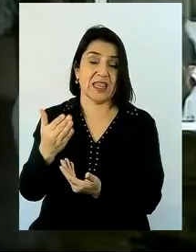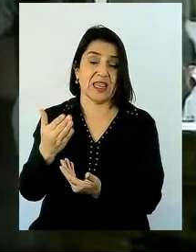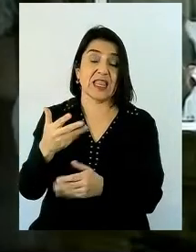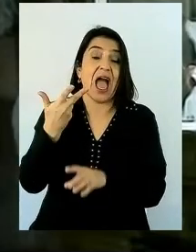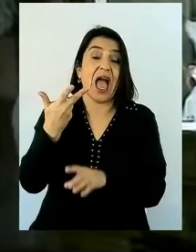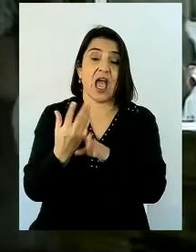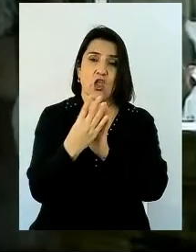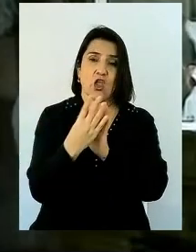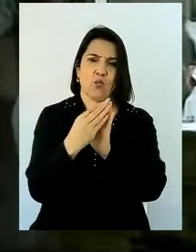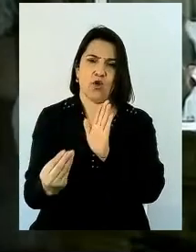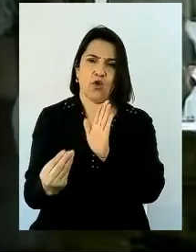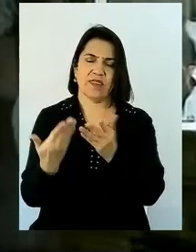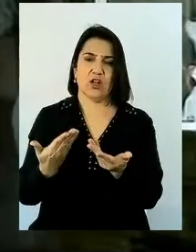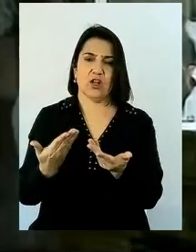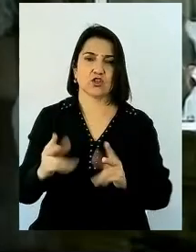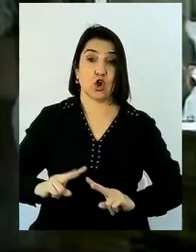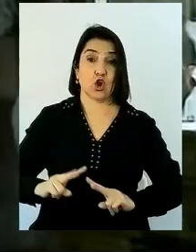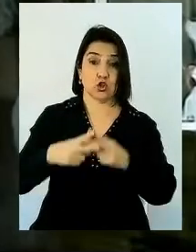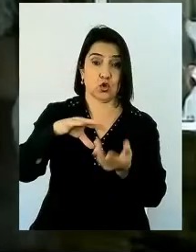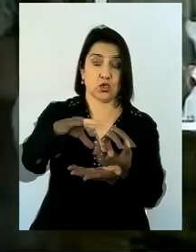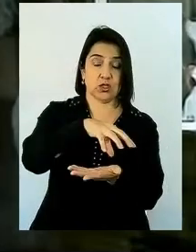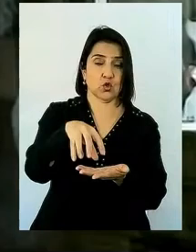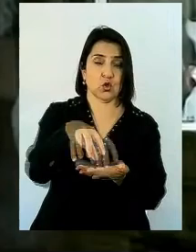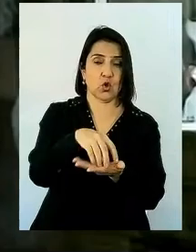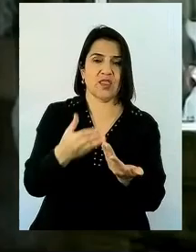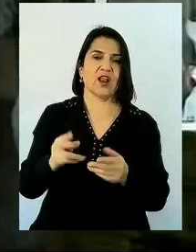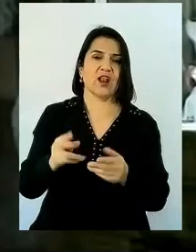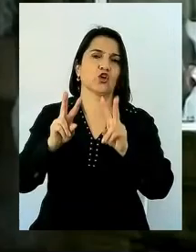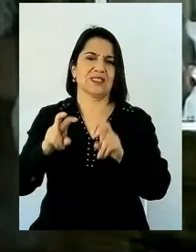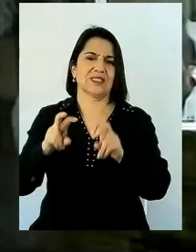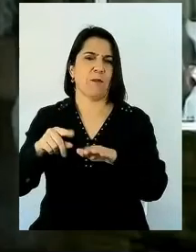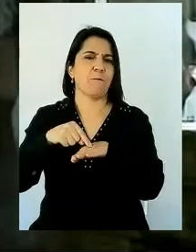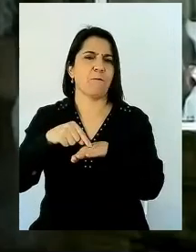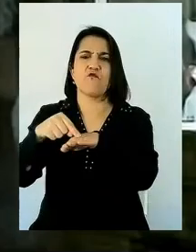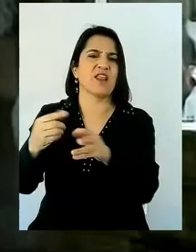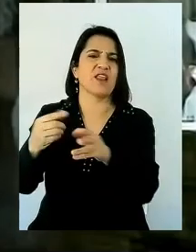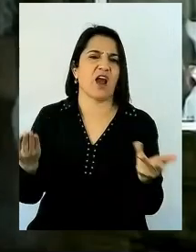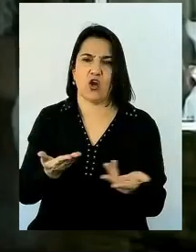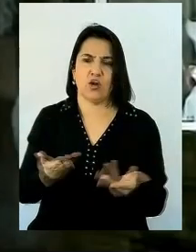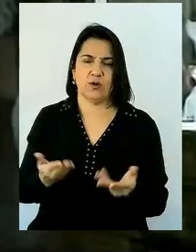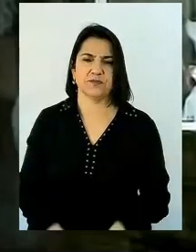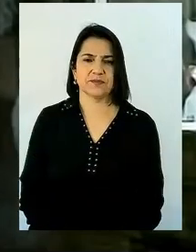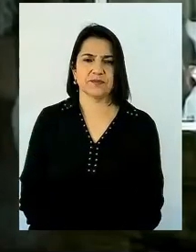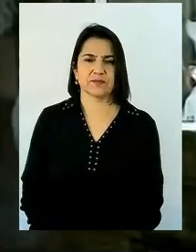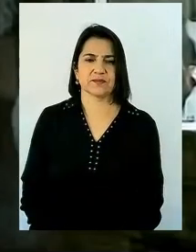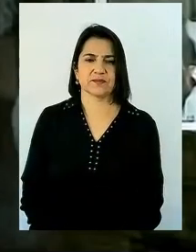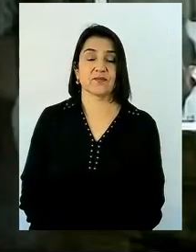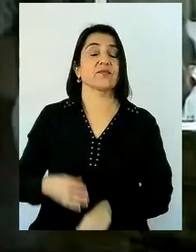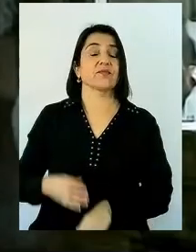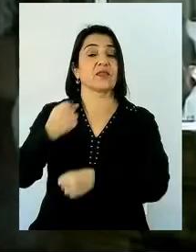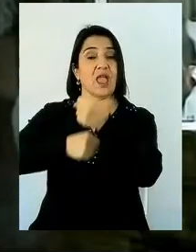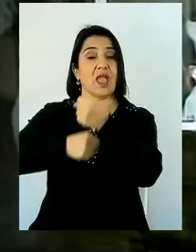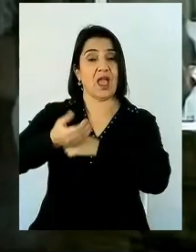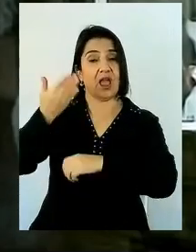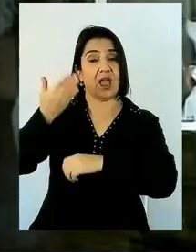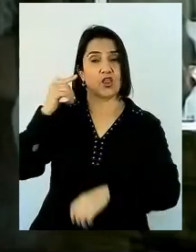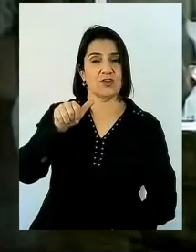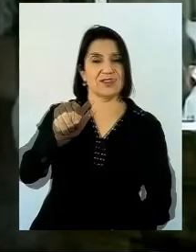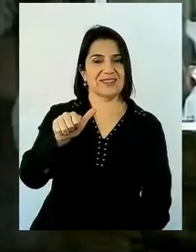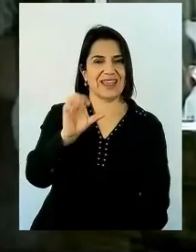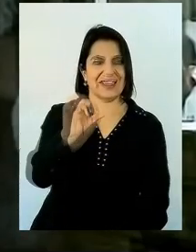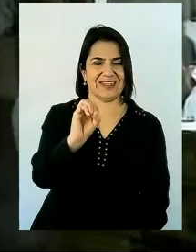de la ciudad y sobre todo los temas de movilidad. Ya en los años 60 se empieza a hablar del concepto de derecho a la ciudad